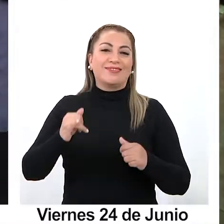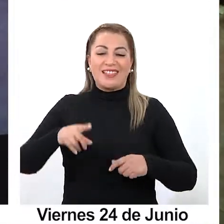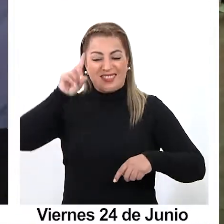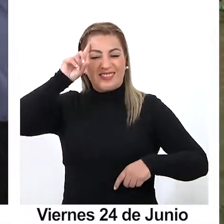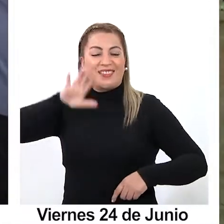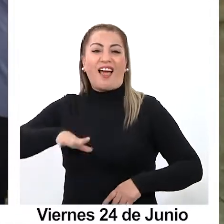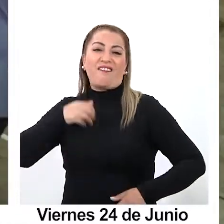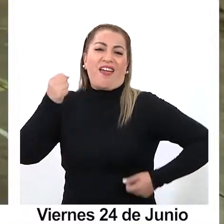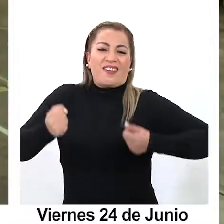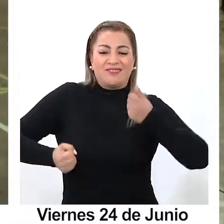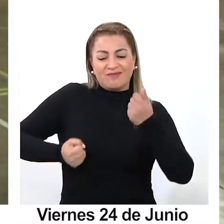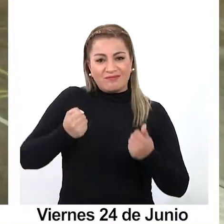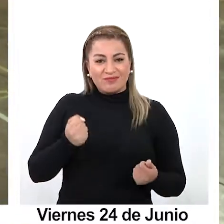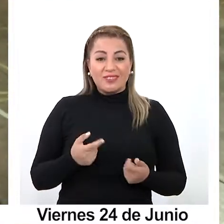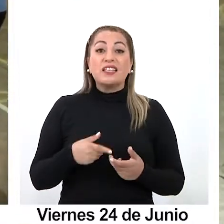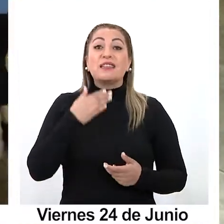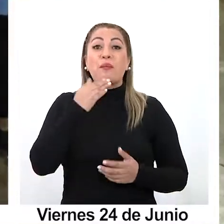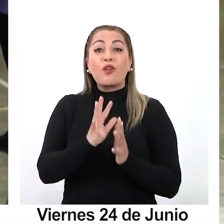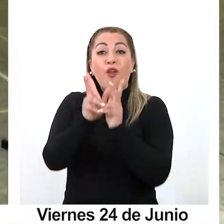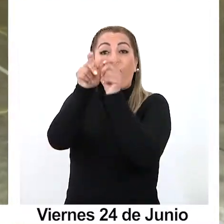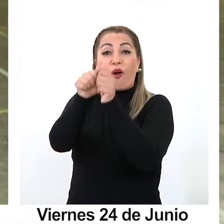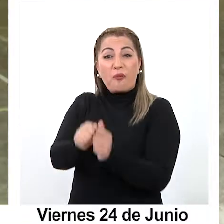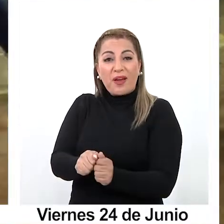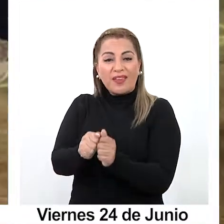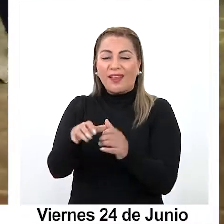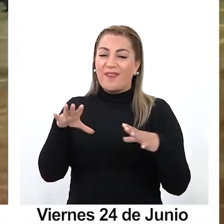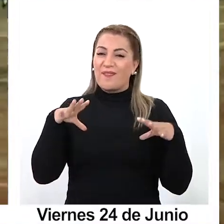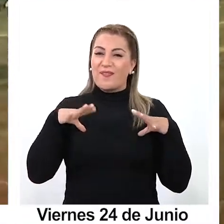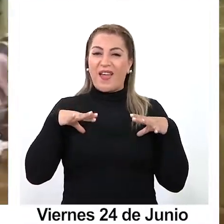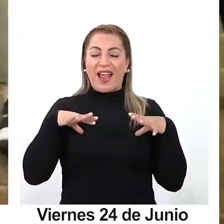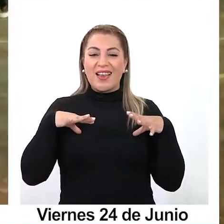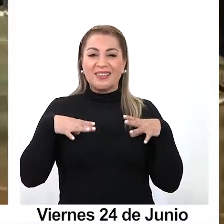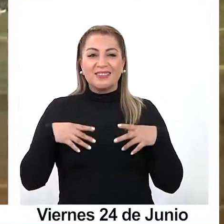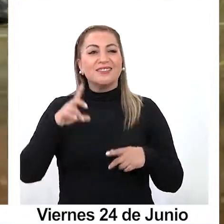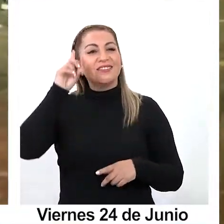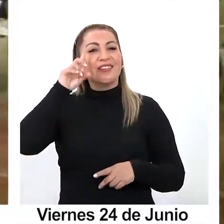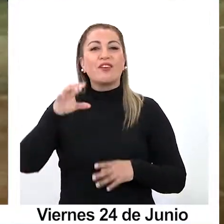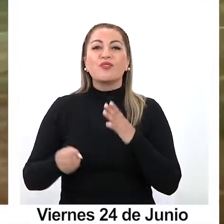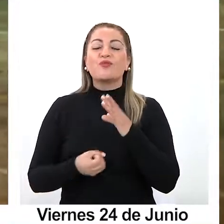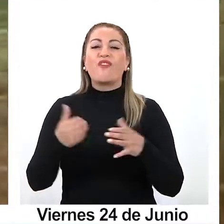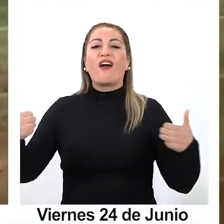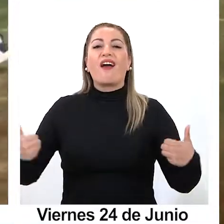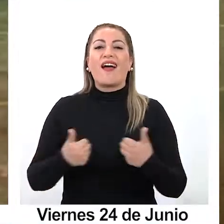La lleva en la salsa y como todos sus compañeros, está feliz de festejar un